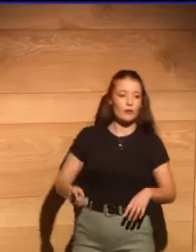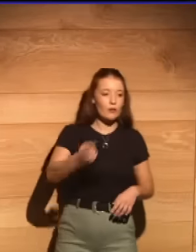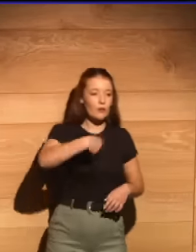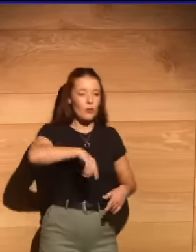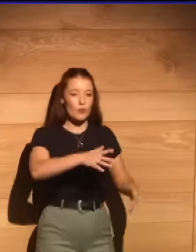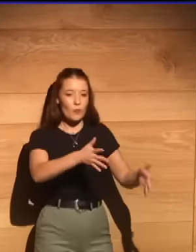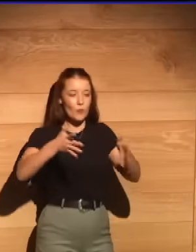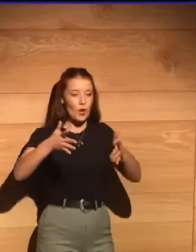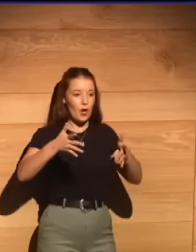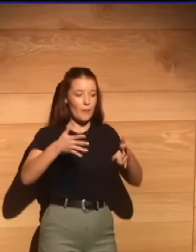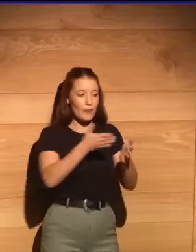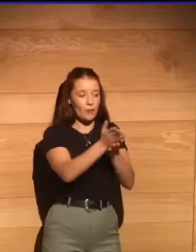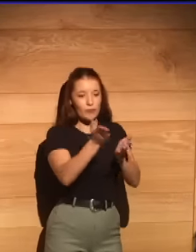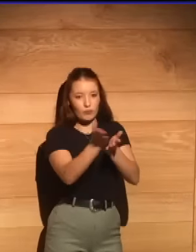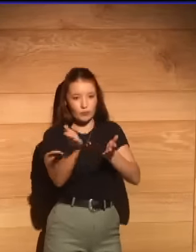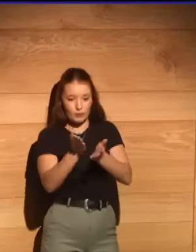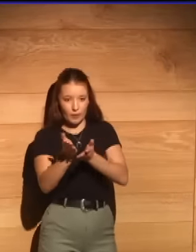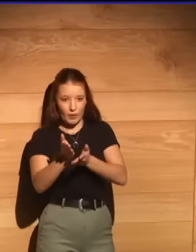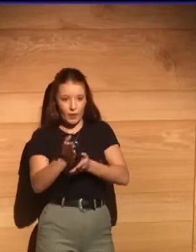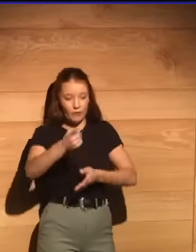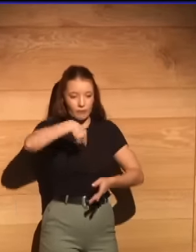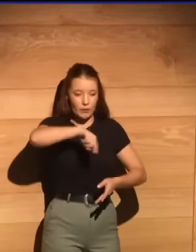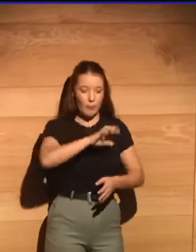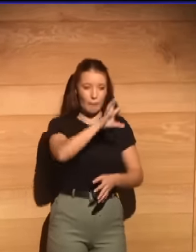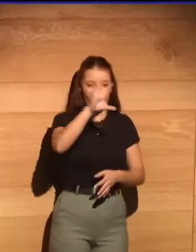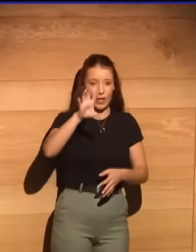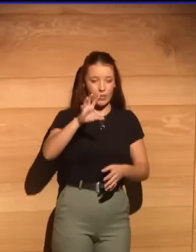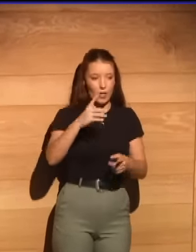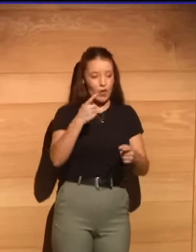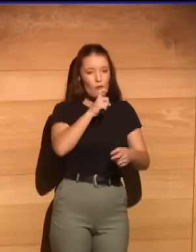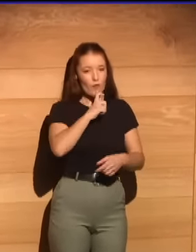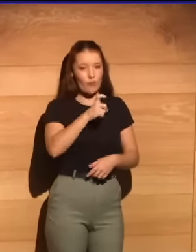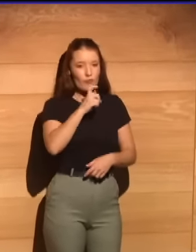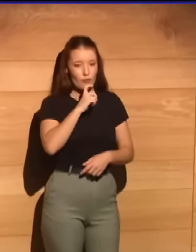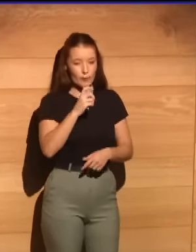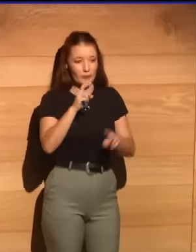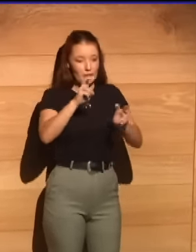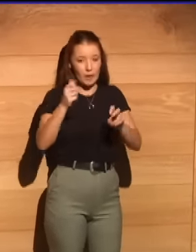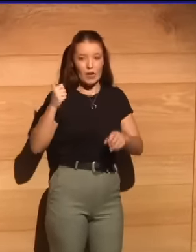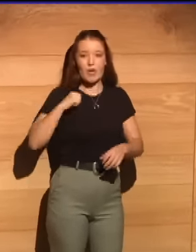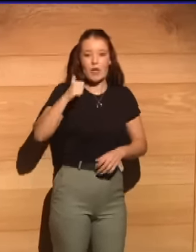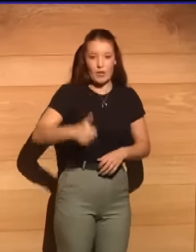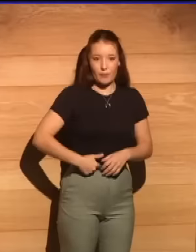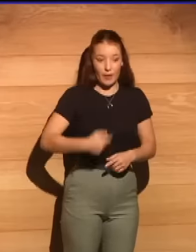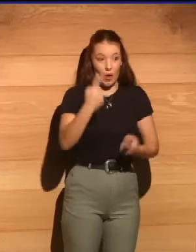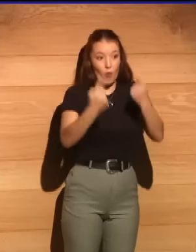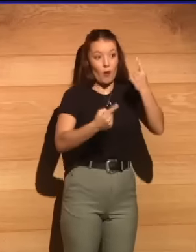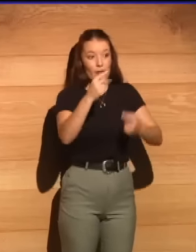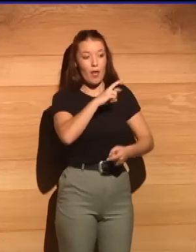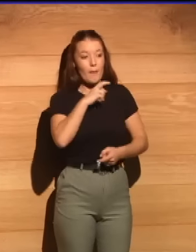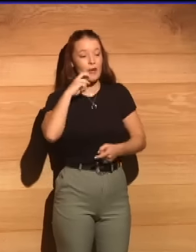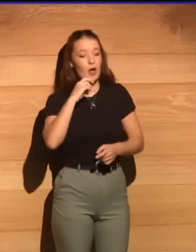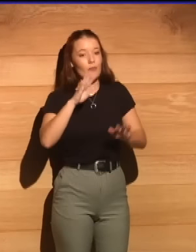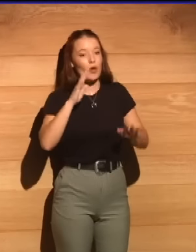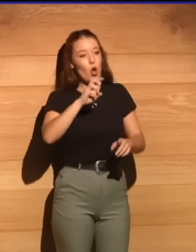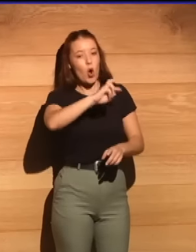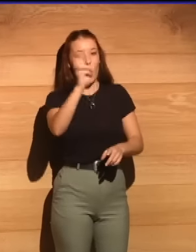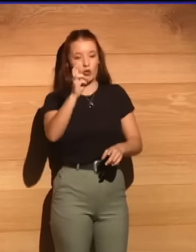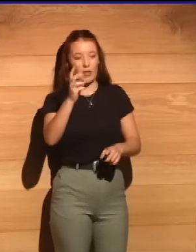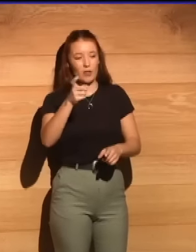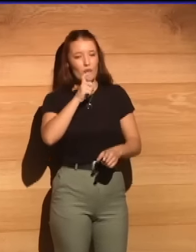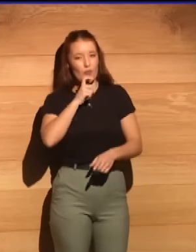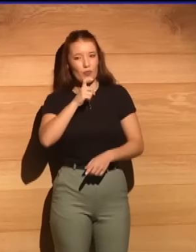Tenemos un país complejo en su riqueza, que a veces pues, es un valor y a veces es una complejidad, ¿no? Pues nuestra